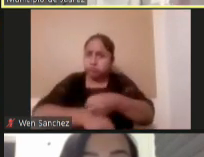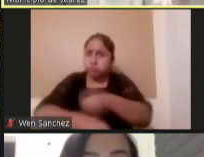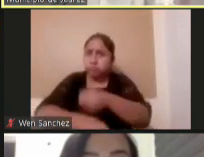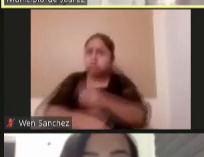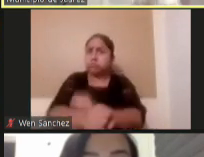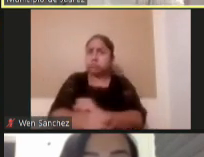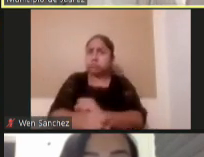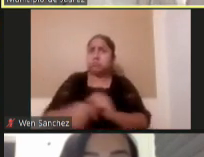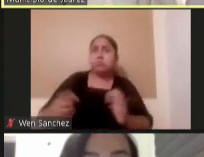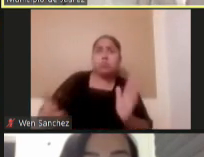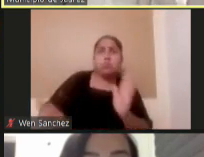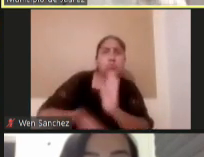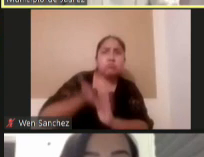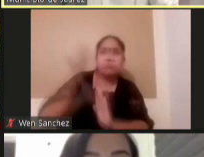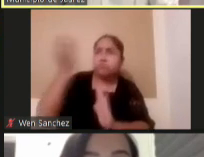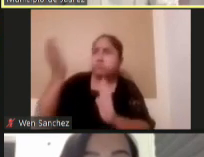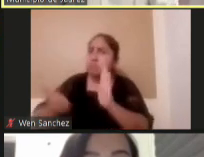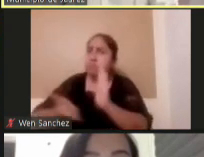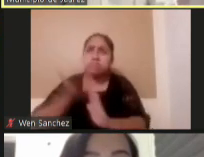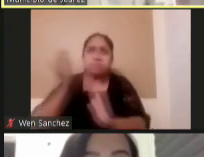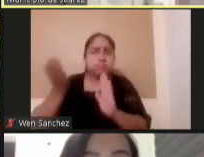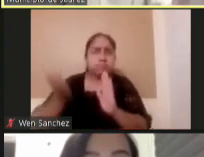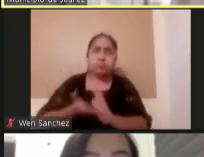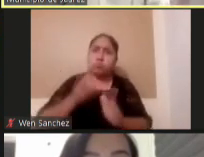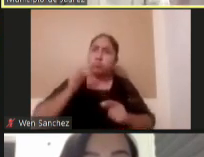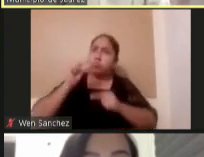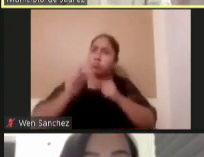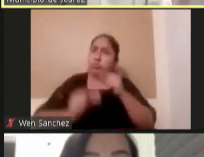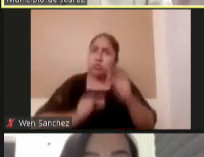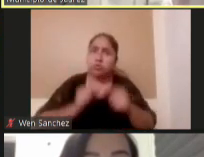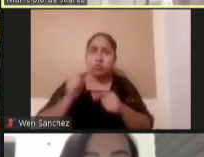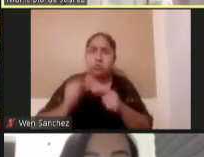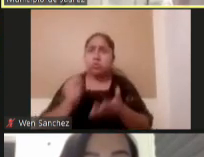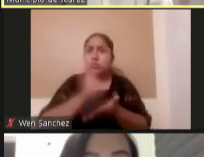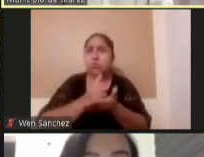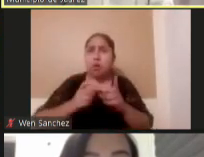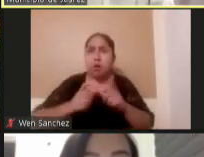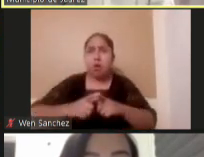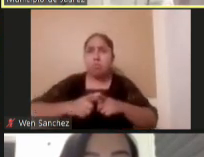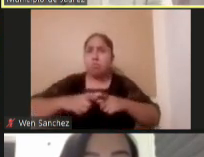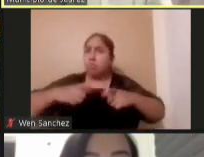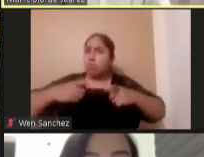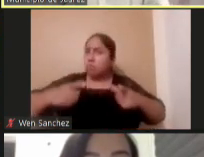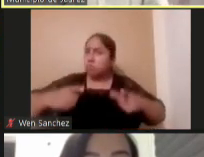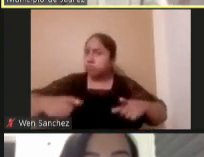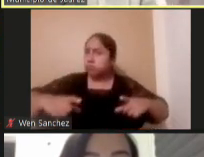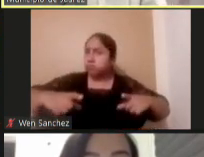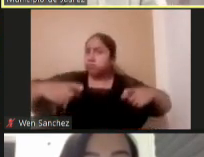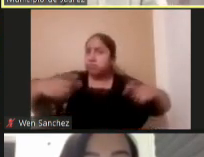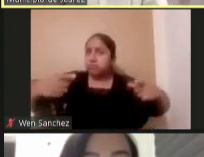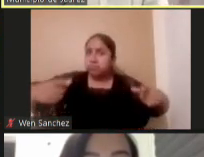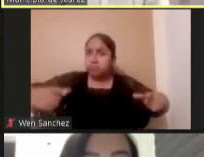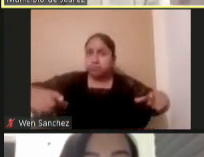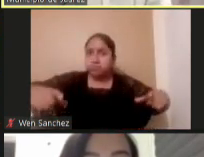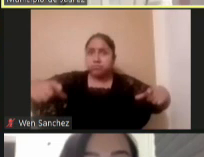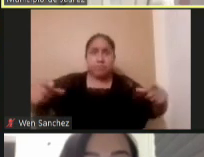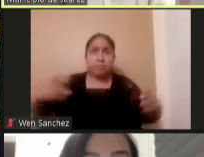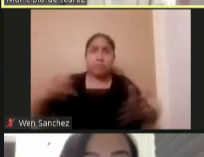creciendo y convirtiéndose en una gran instalación castrense, pero estaba haciendo